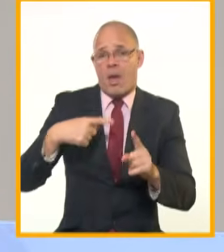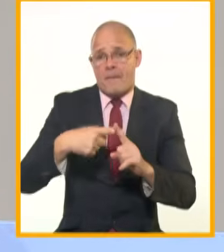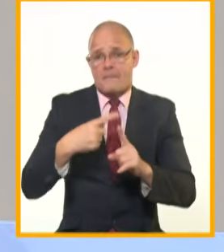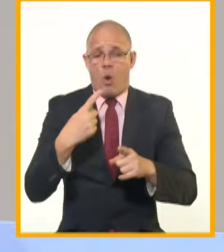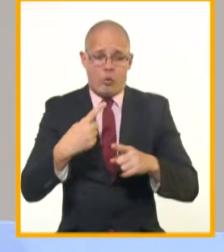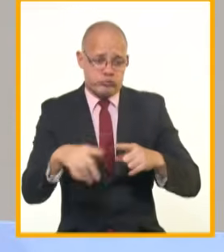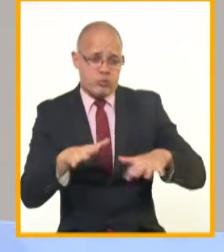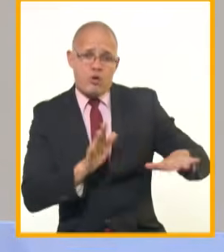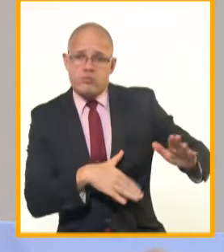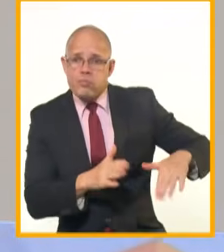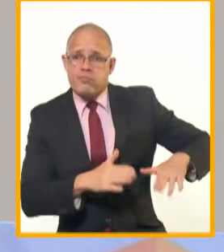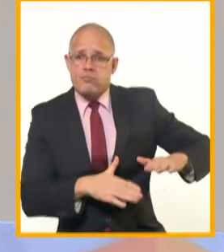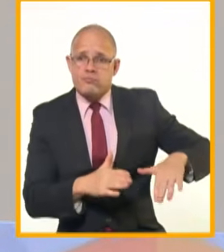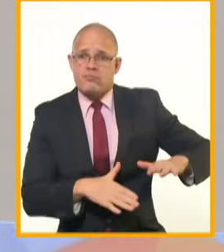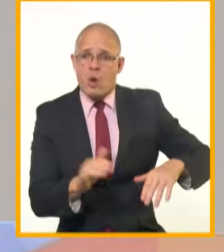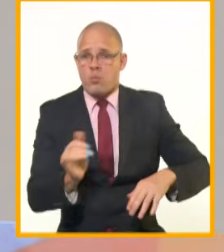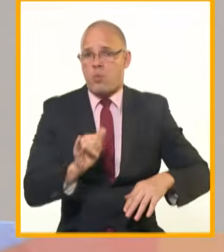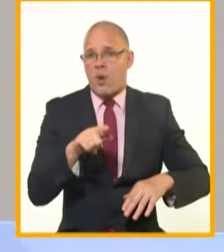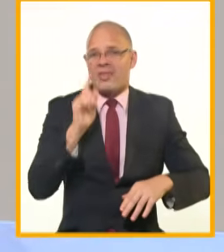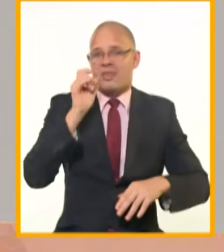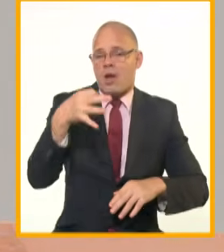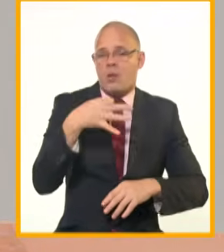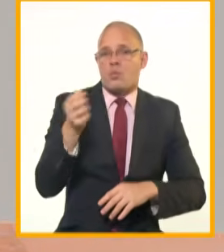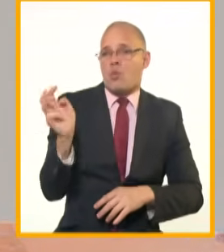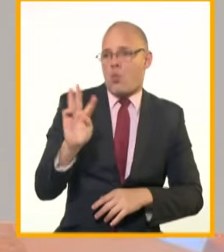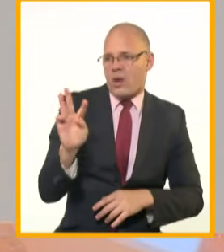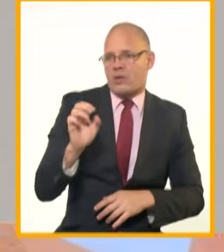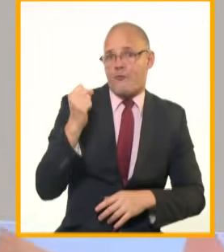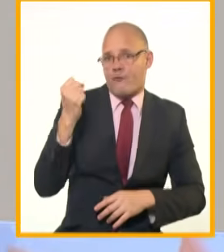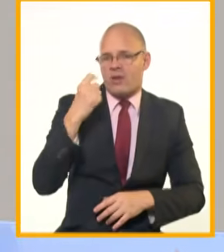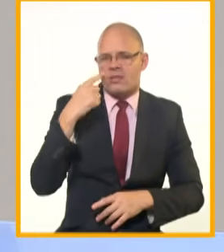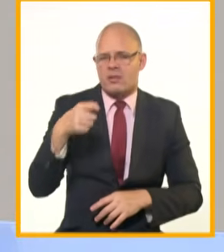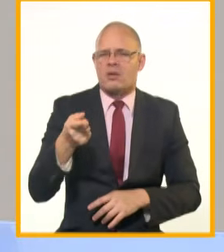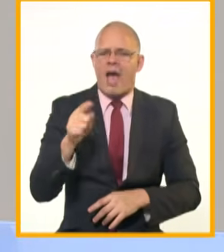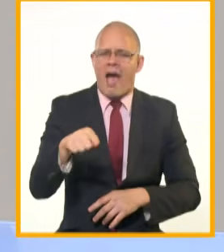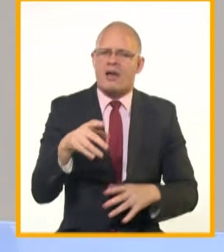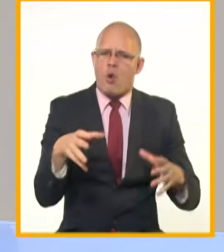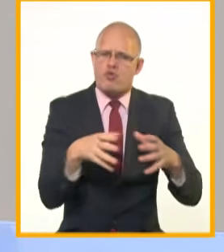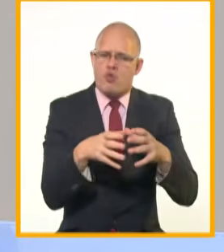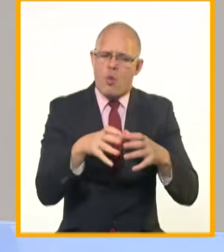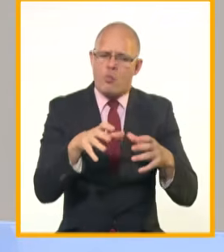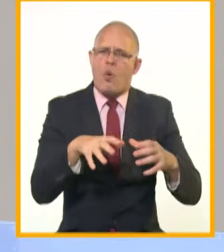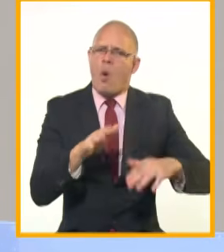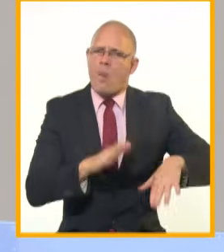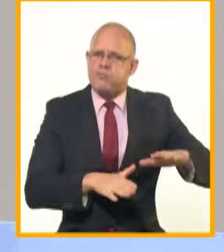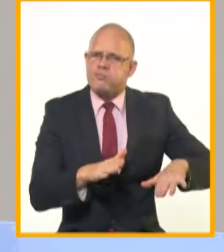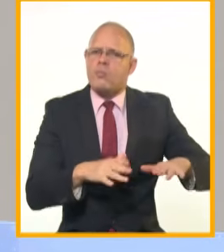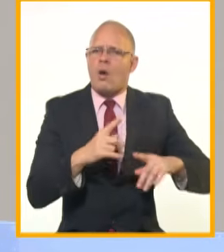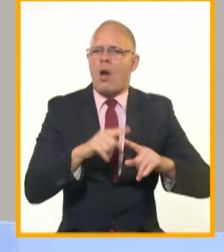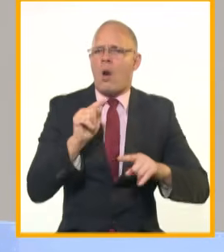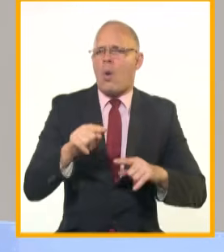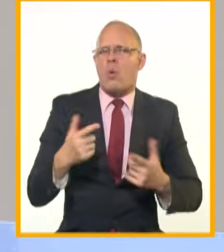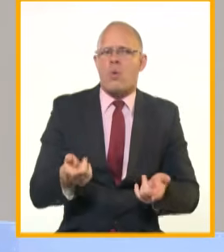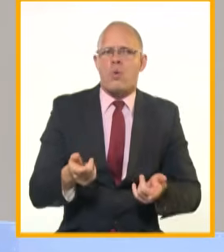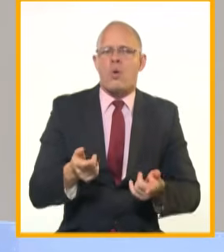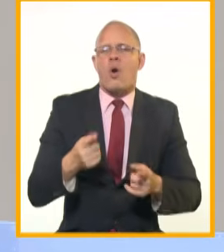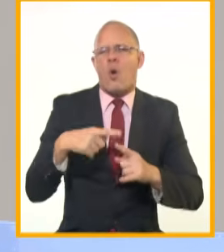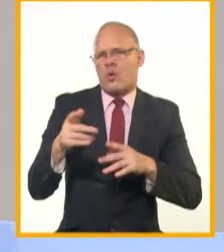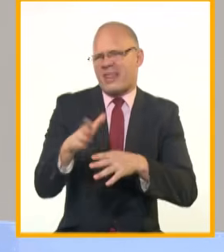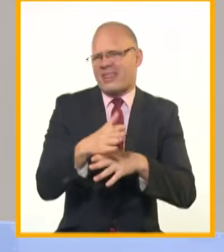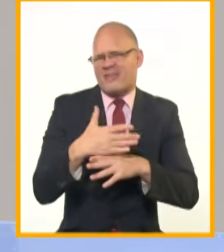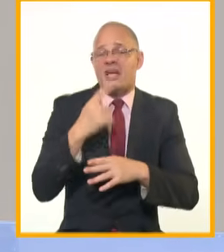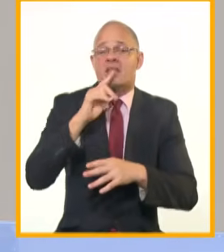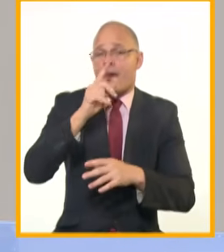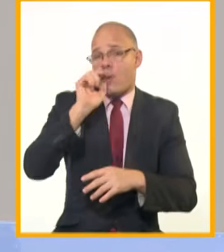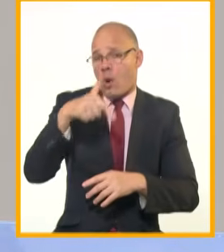somos Huine como territorio es fuerte, están los rumberos de Mayabeque, están los tambores de Bejucal,